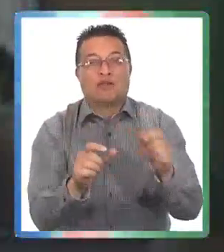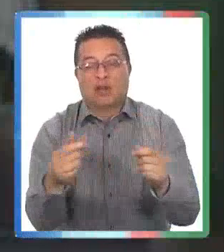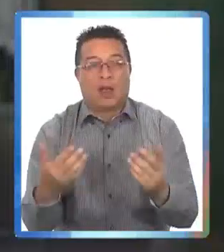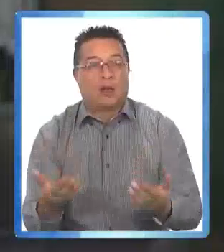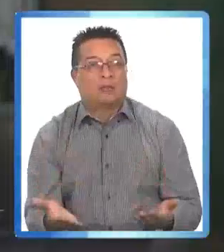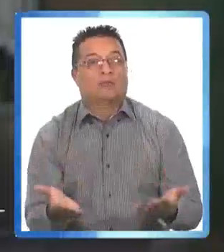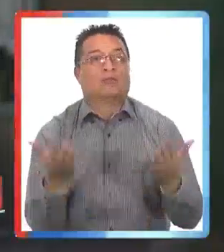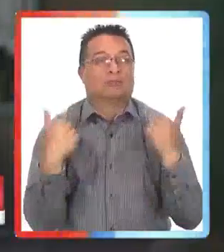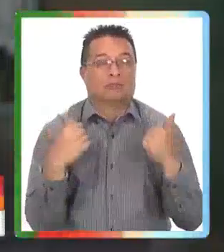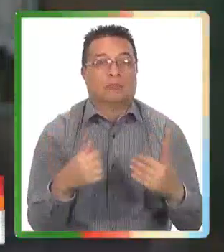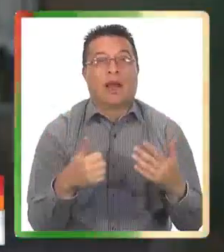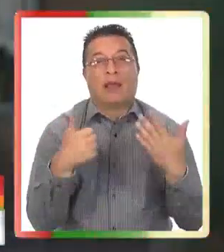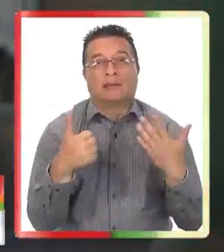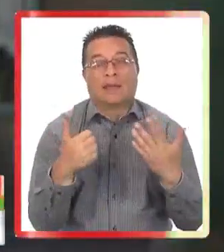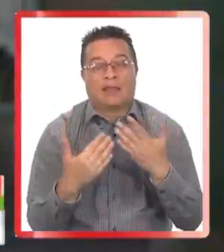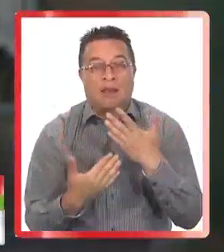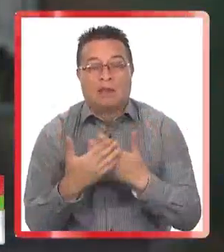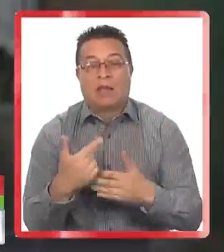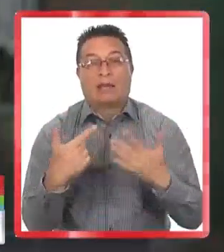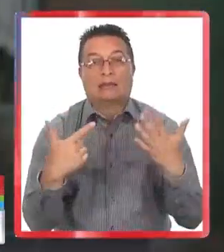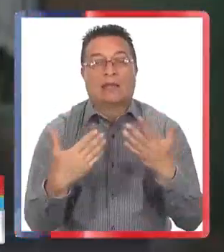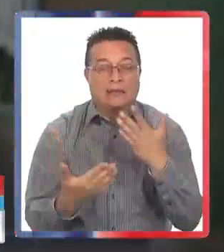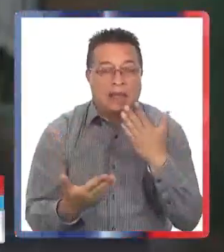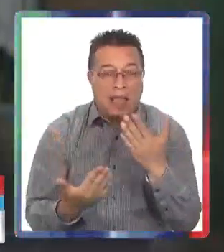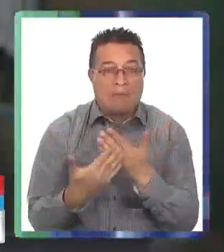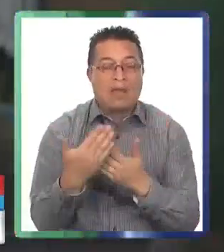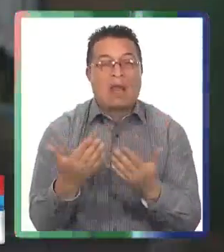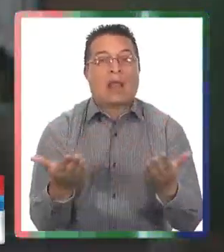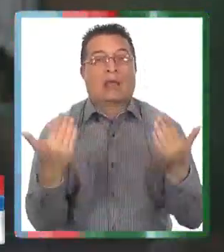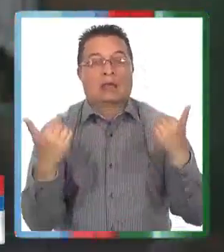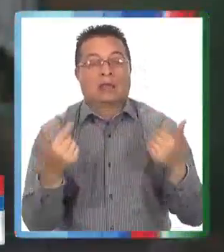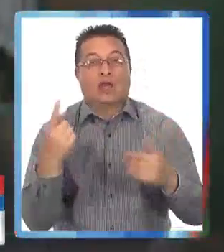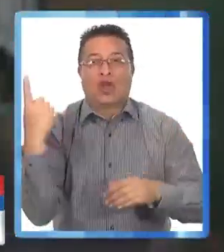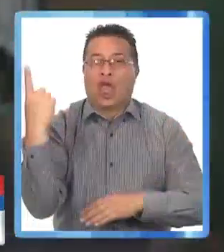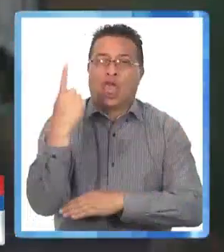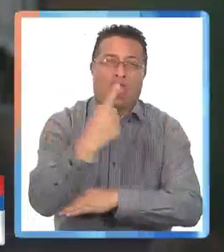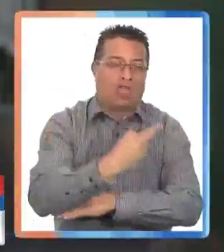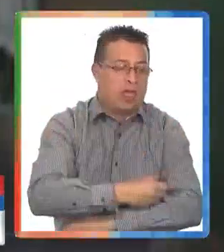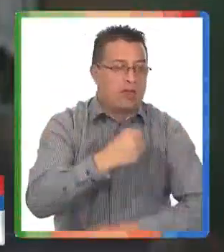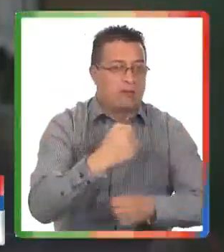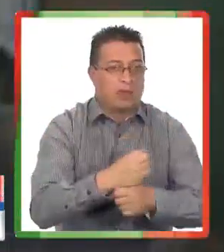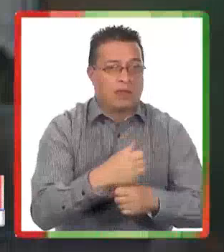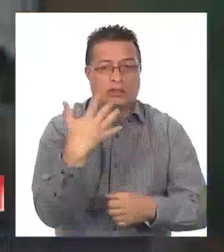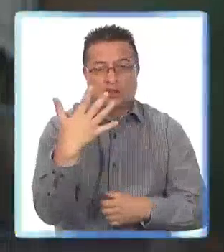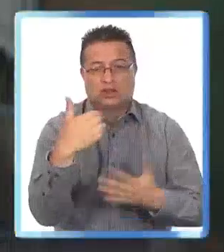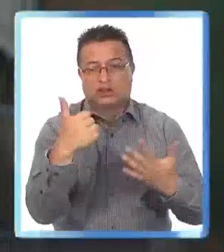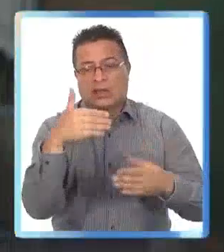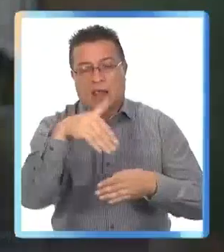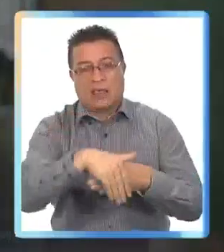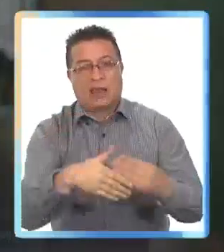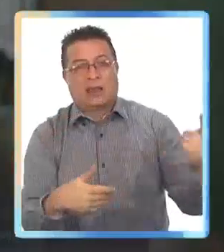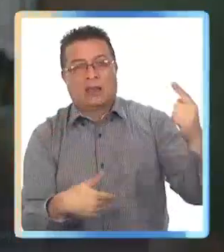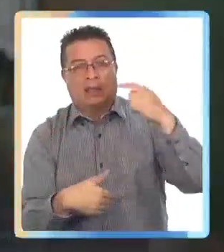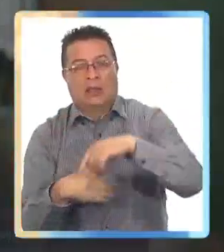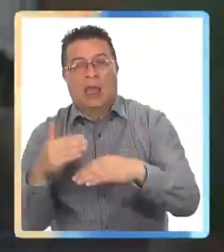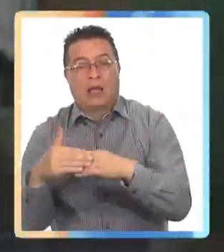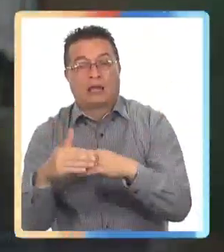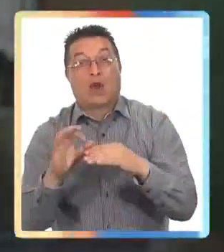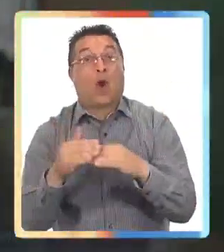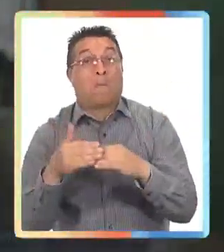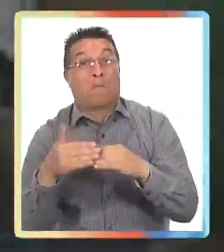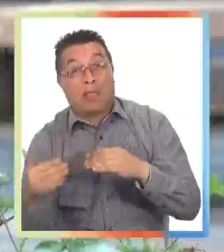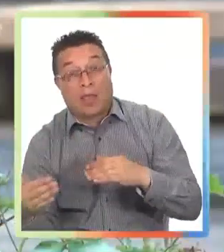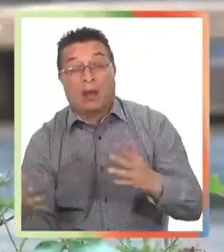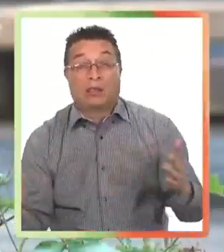se levante a las 6 de la mañana, 7 de la mañana, está todo el día trabajando, llega a las 5 o 6 de la tarde a sus casas, si es que no